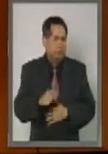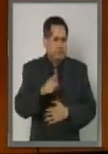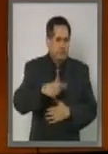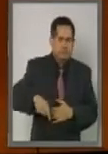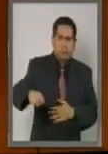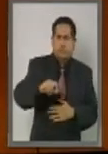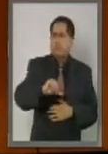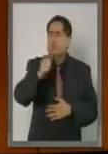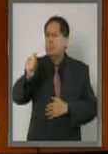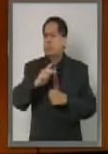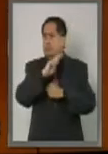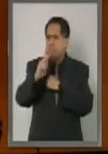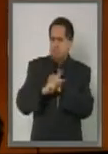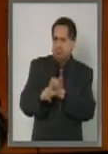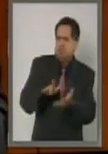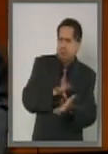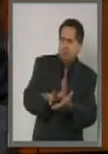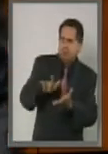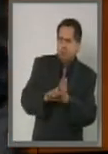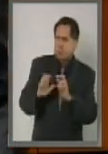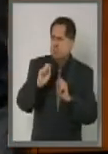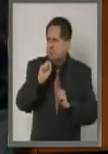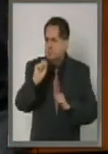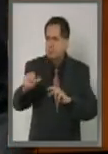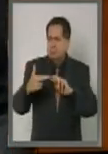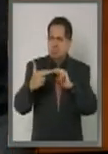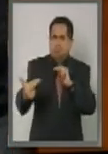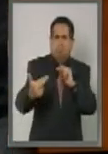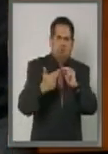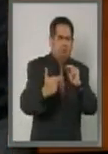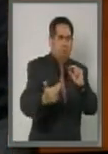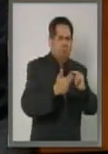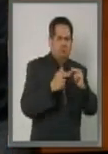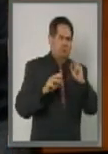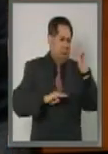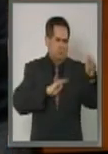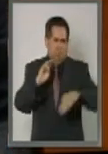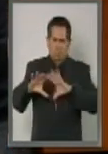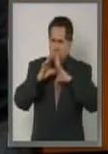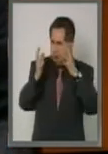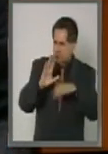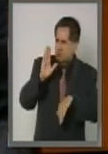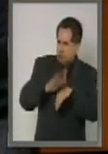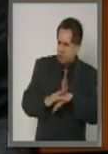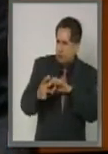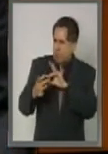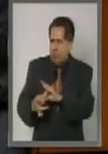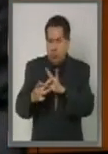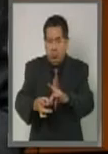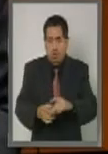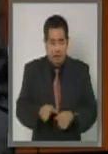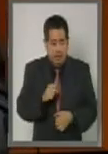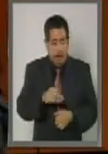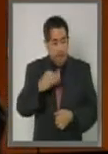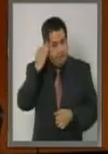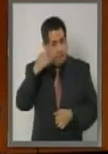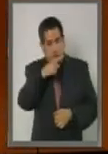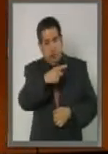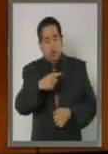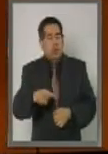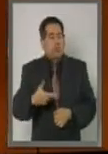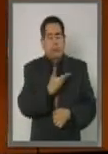las relaciones bilaterales con nuestros amigos, socios y aliados en el mundo. En este periodo, el presidente de los Estados Unidos